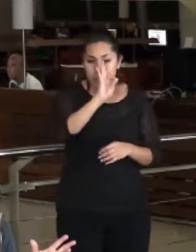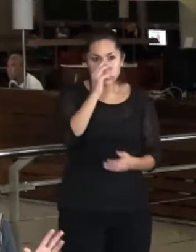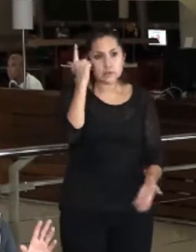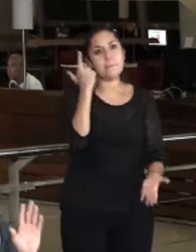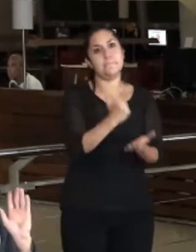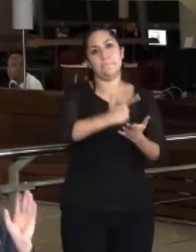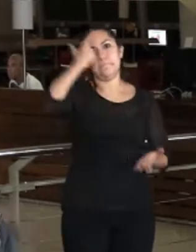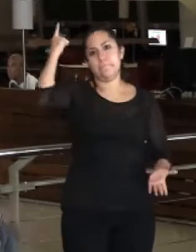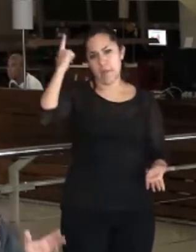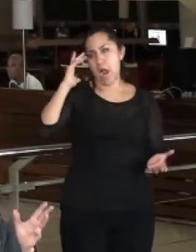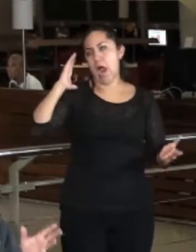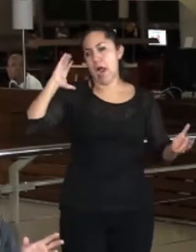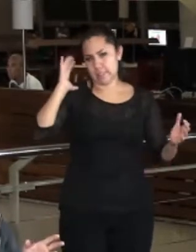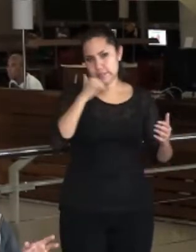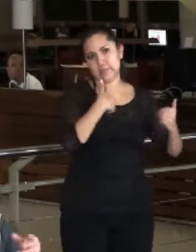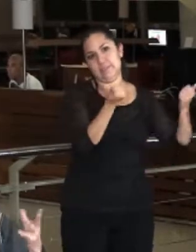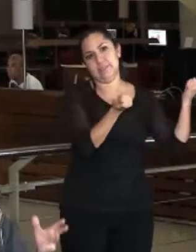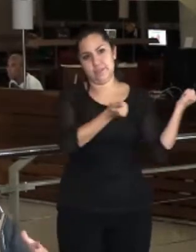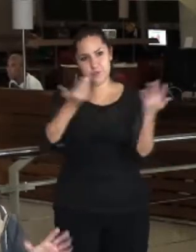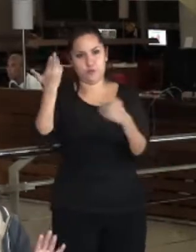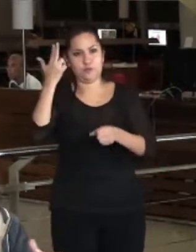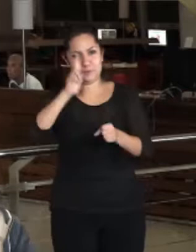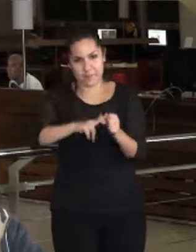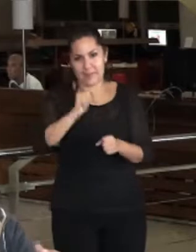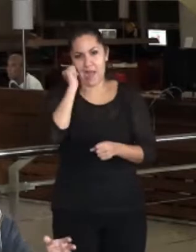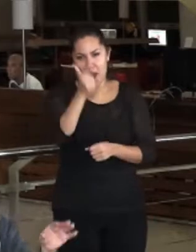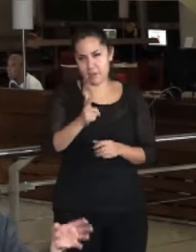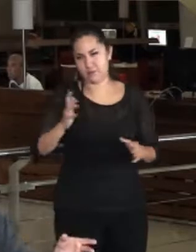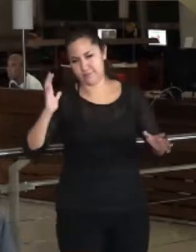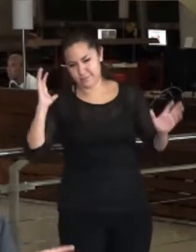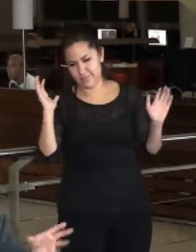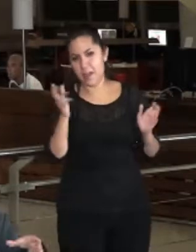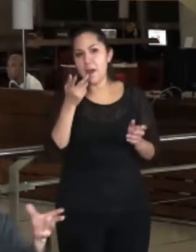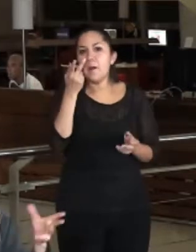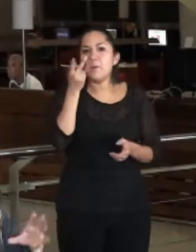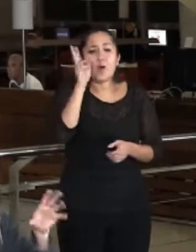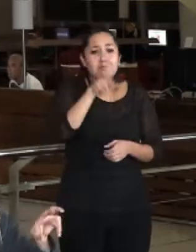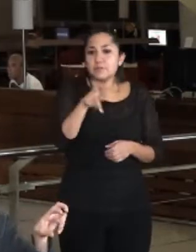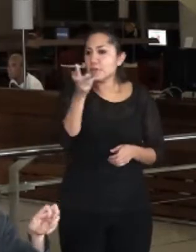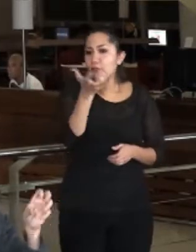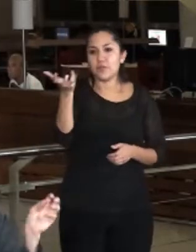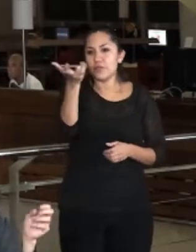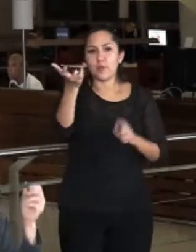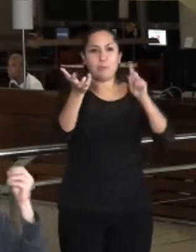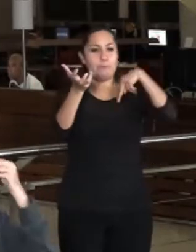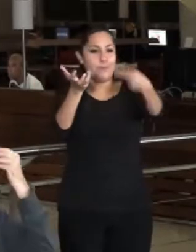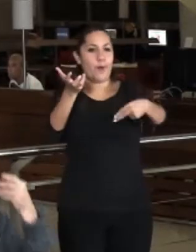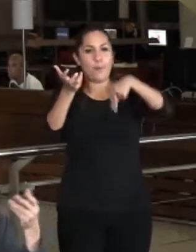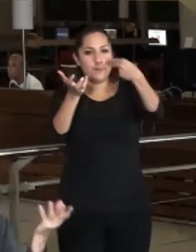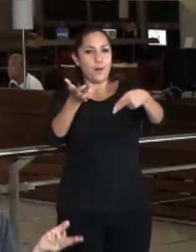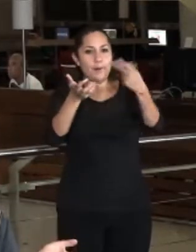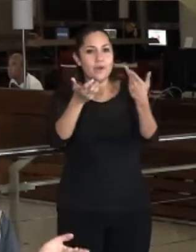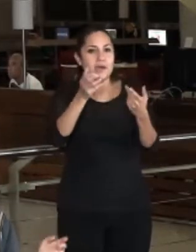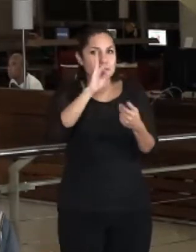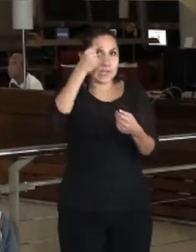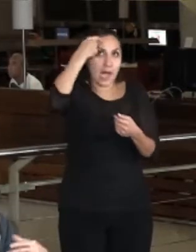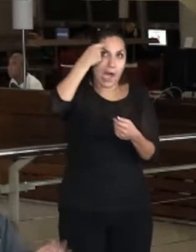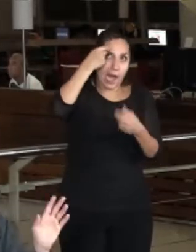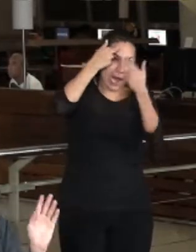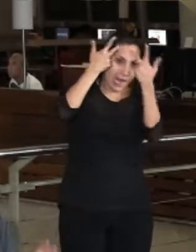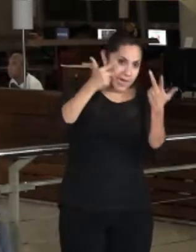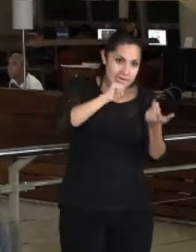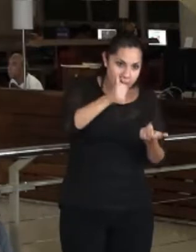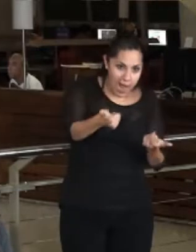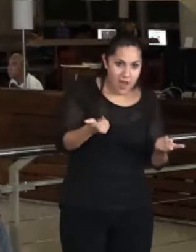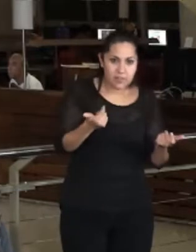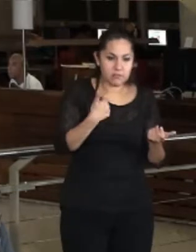normalmente si se cae y se lastima dentro de un de los cánones de lo que no se le abrió la cabeza pues